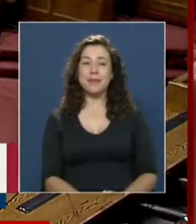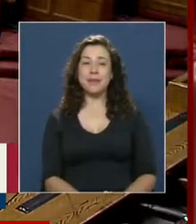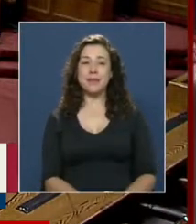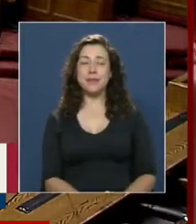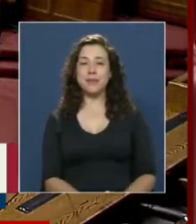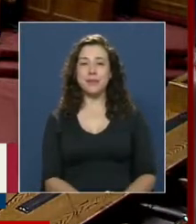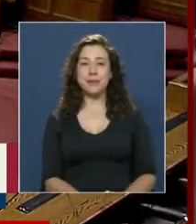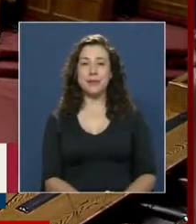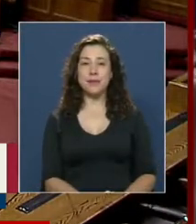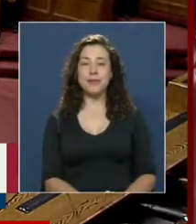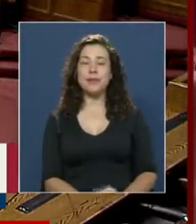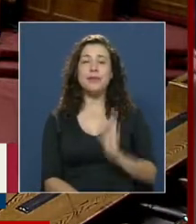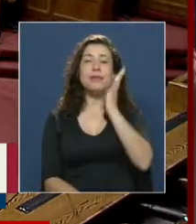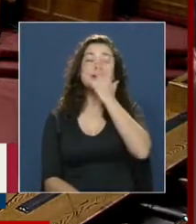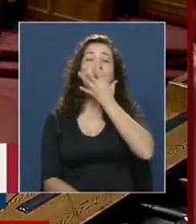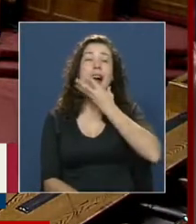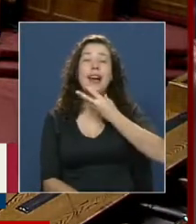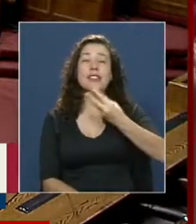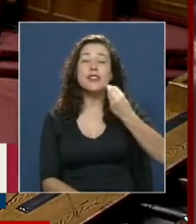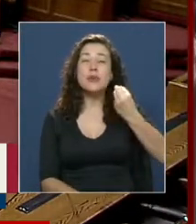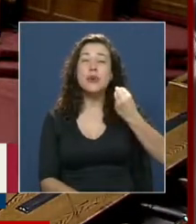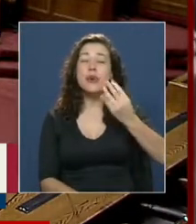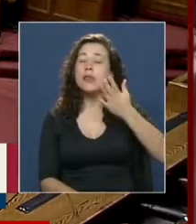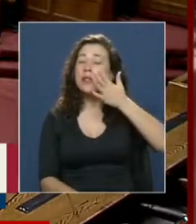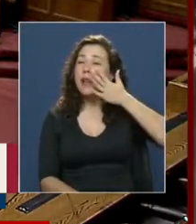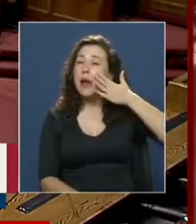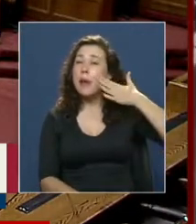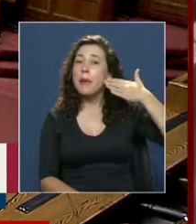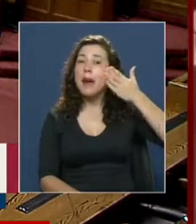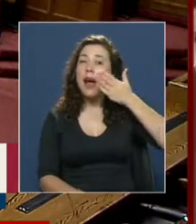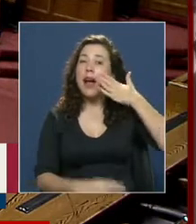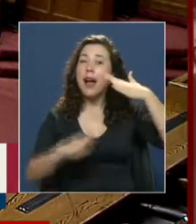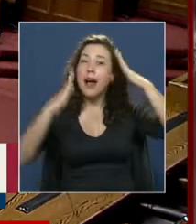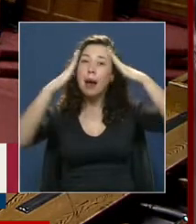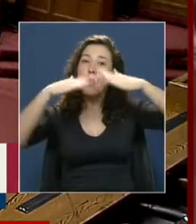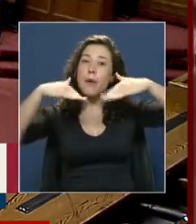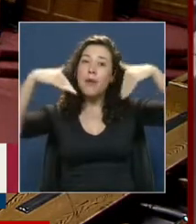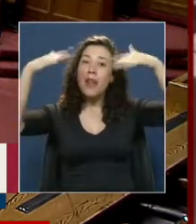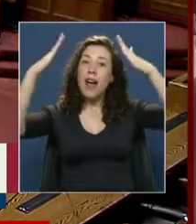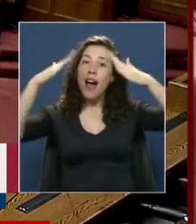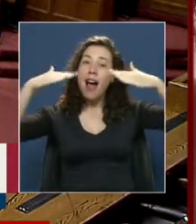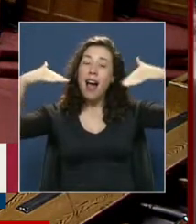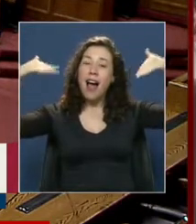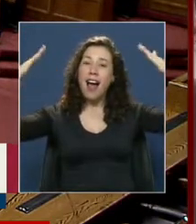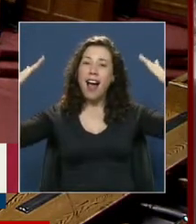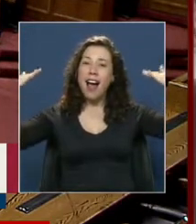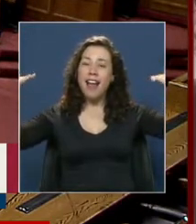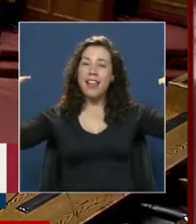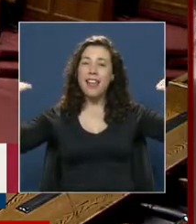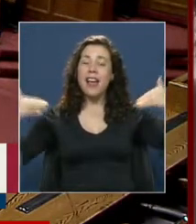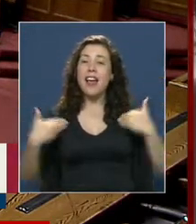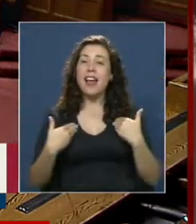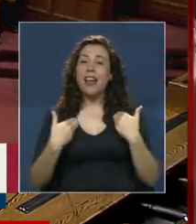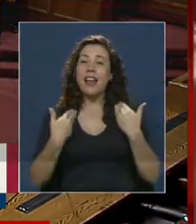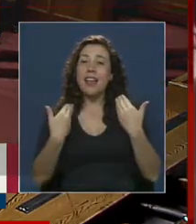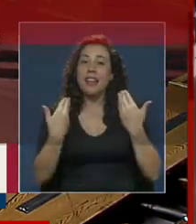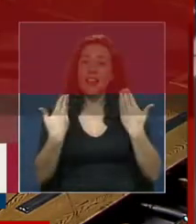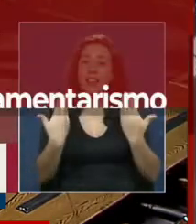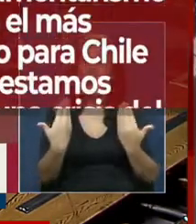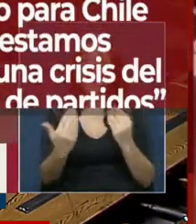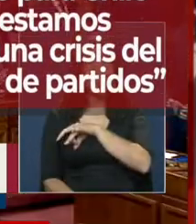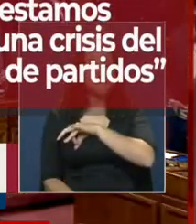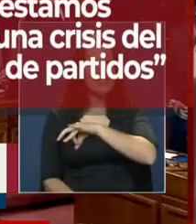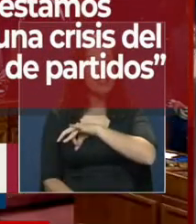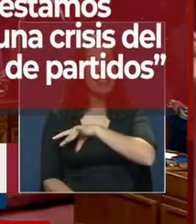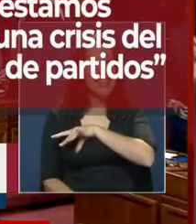así. Y no es así porque justamente lo que estamos viendo es una crisis del sistema de partidos. Los partidos